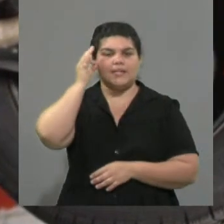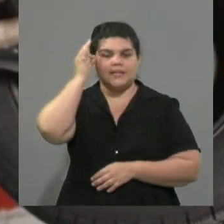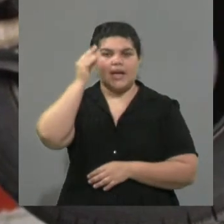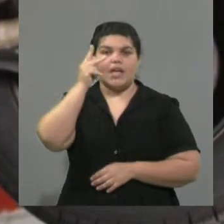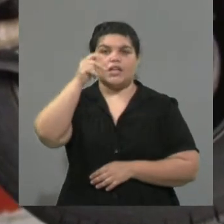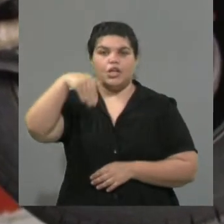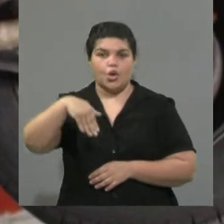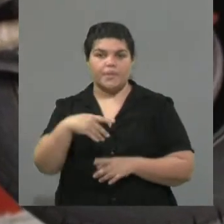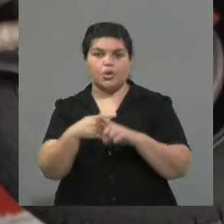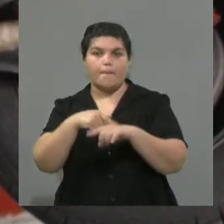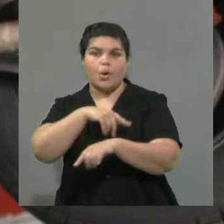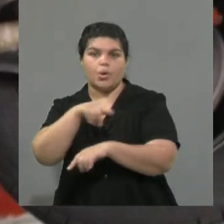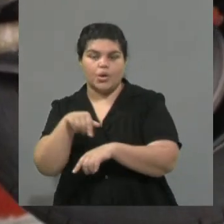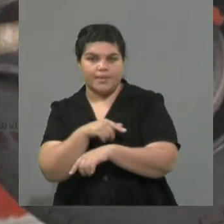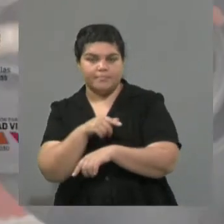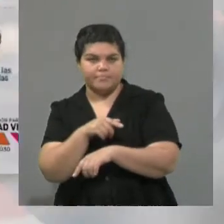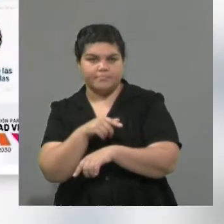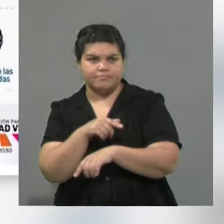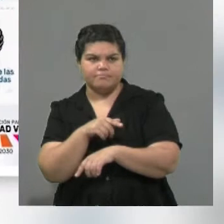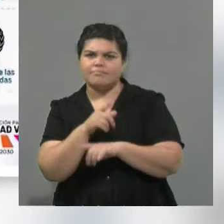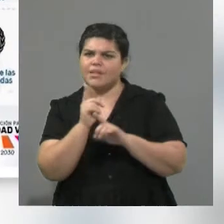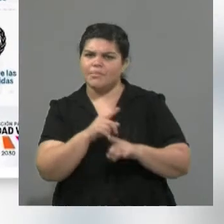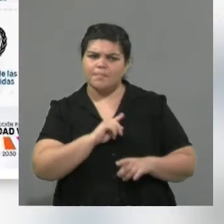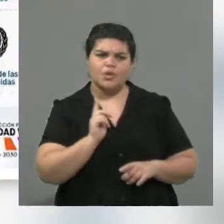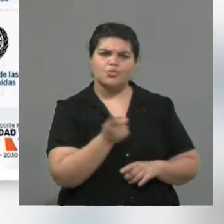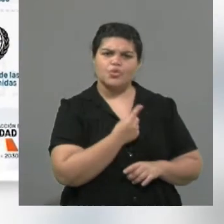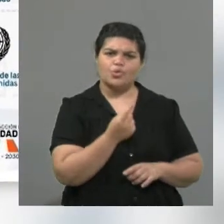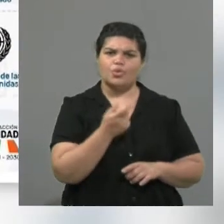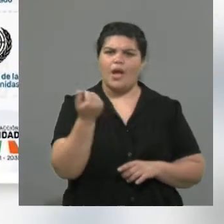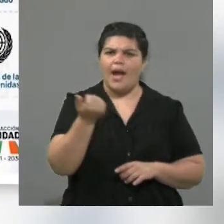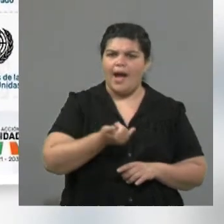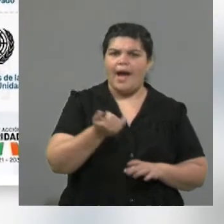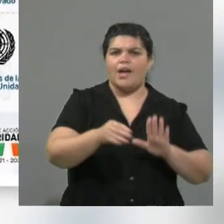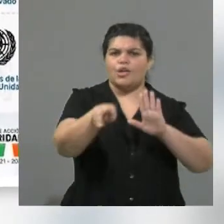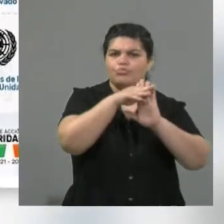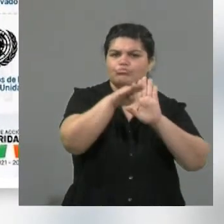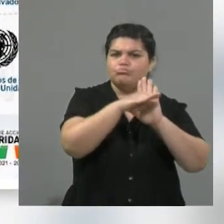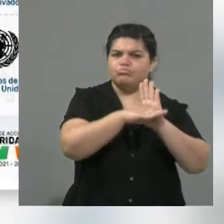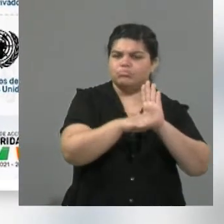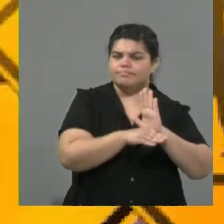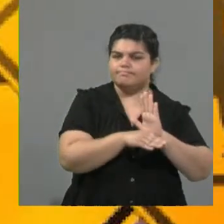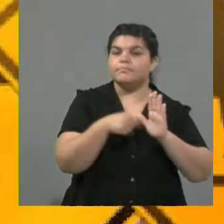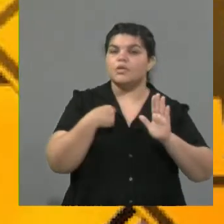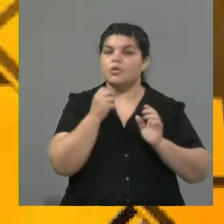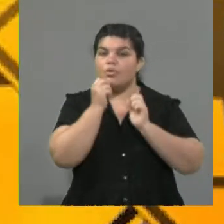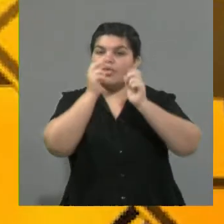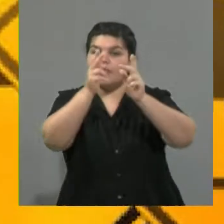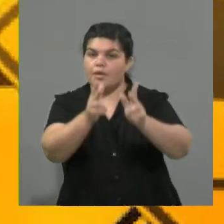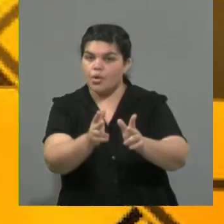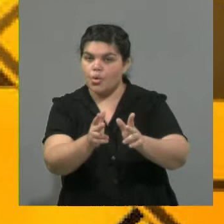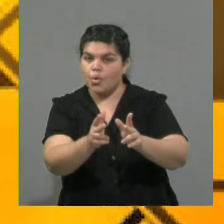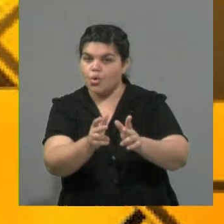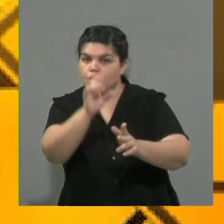tenemos todavía muchísimas normas, por eso insisto en el criterio sistemático. No es una